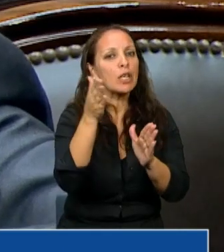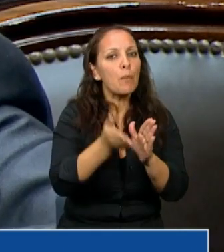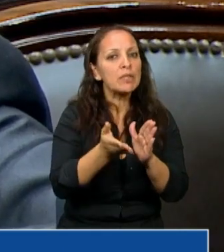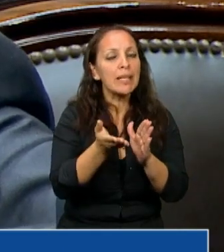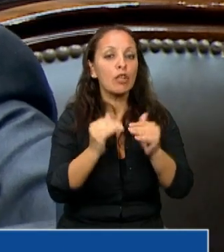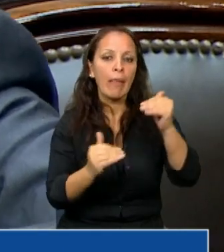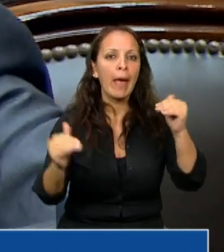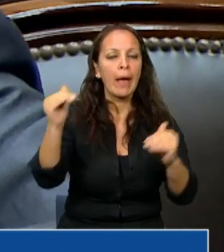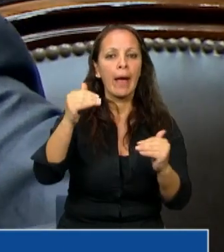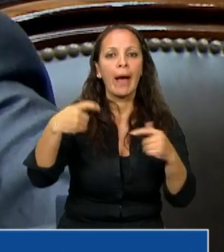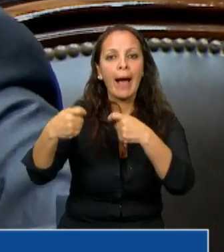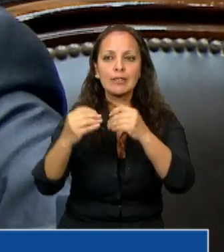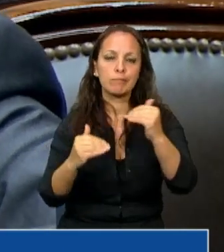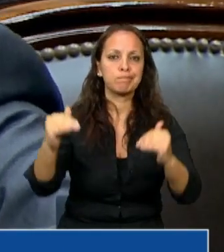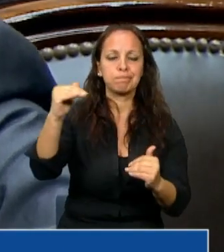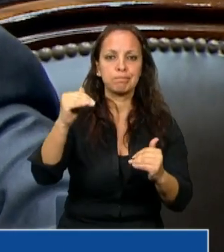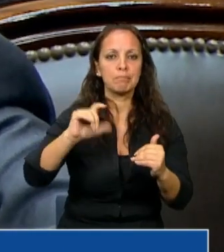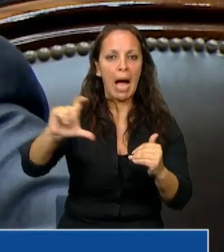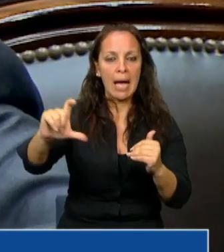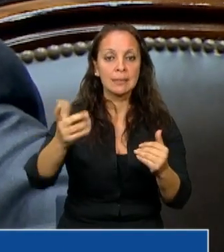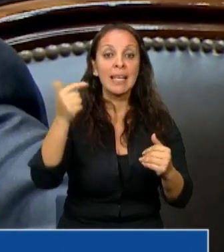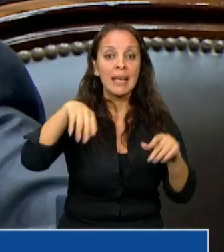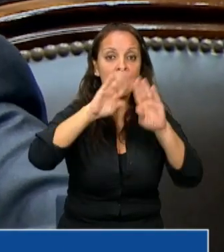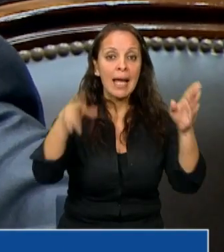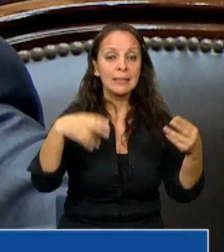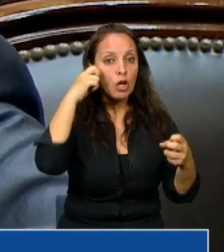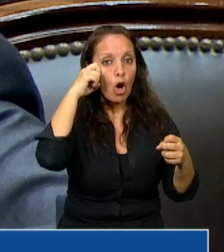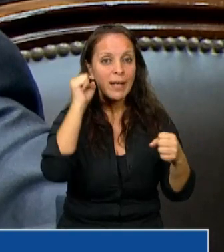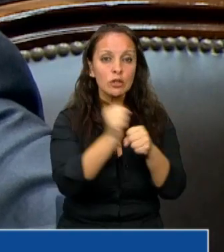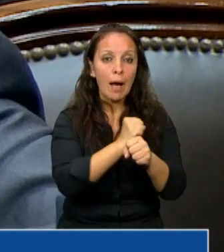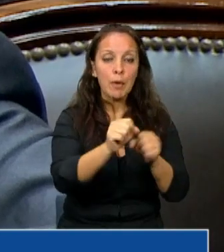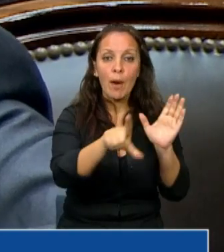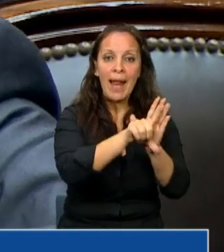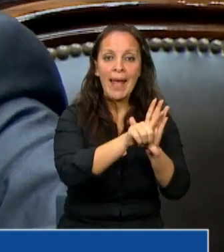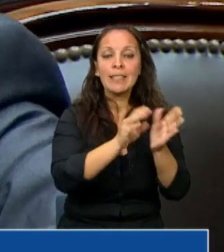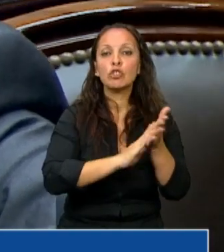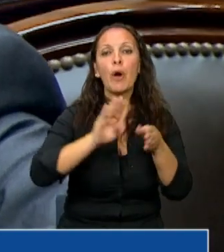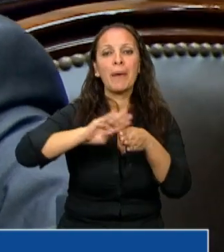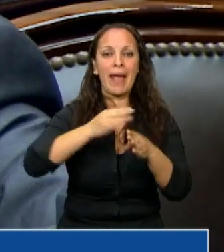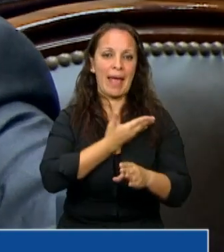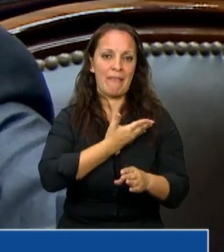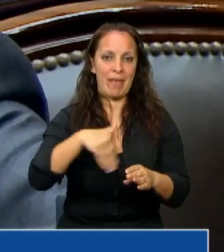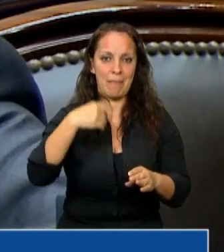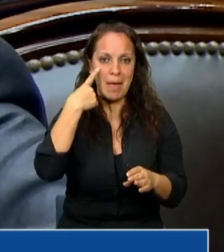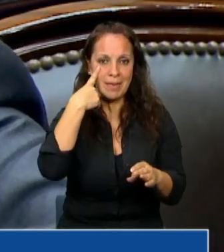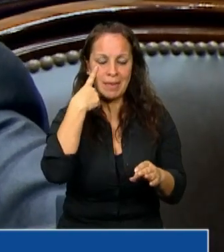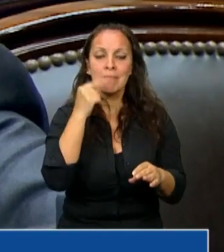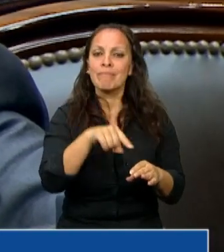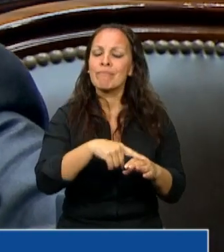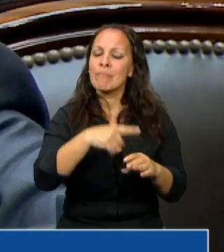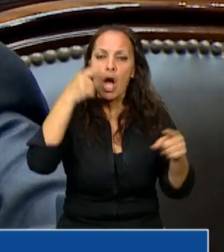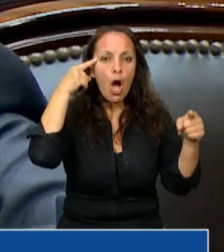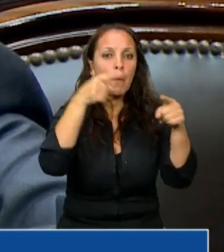déficit fiscal. Solamente digo que este Congreso sancionó por ley la ley del Fondo Monetario Internacional, que tiene una meta